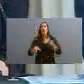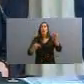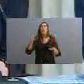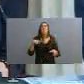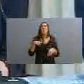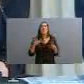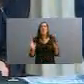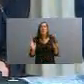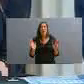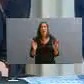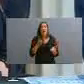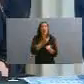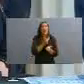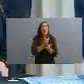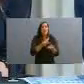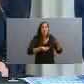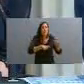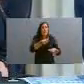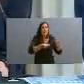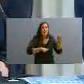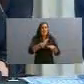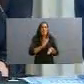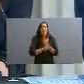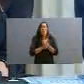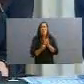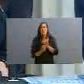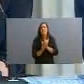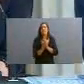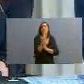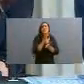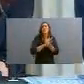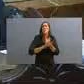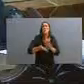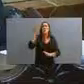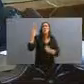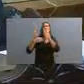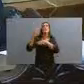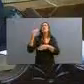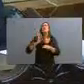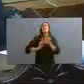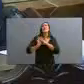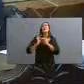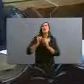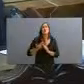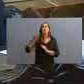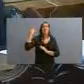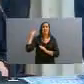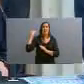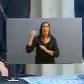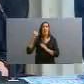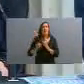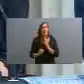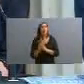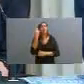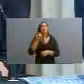El derecho administrativo es una rama que recién comienza a surgir a mediados del siglo pasado, con mucha fuerza, con